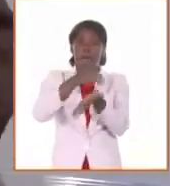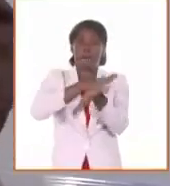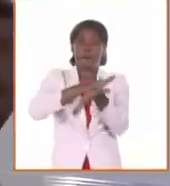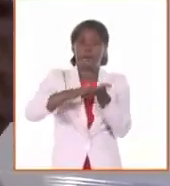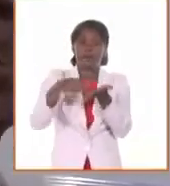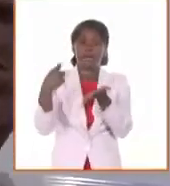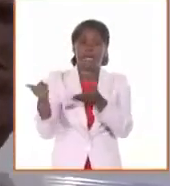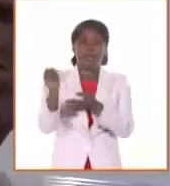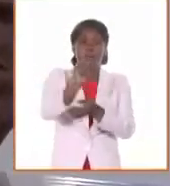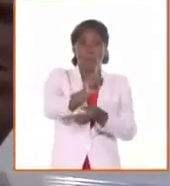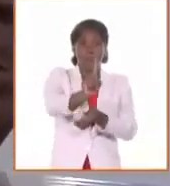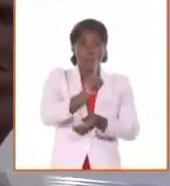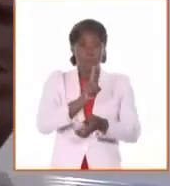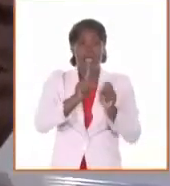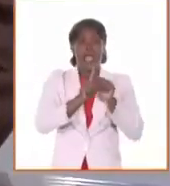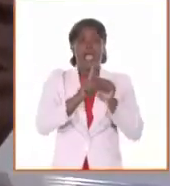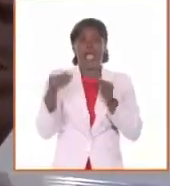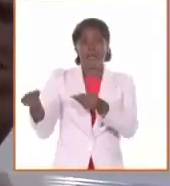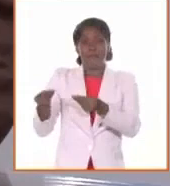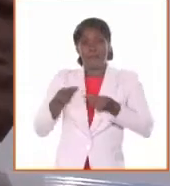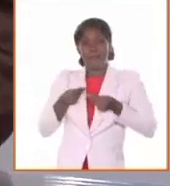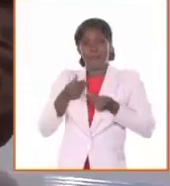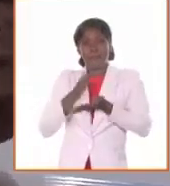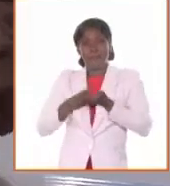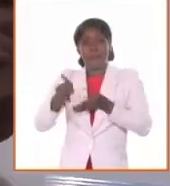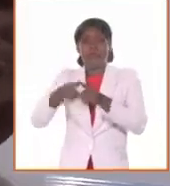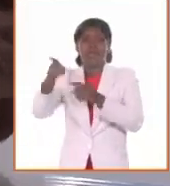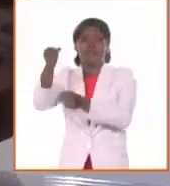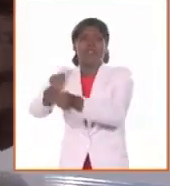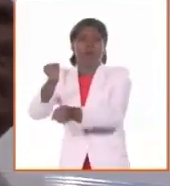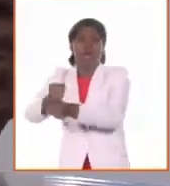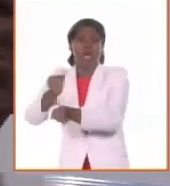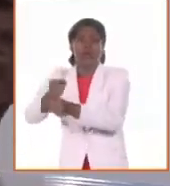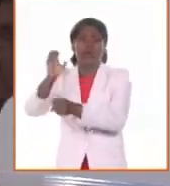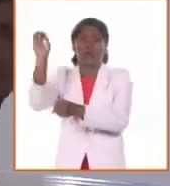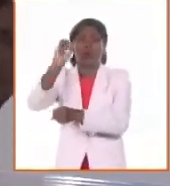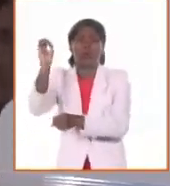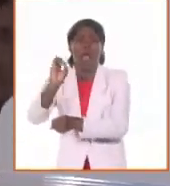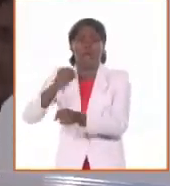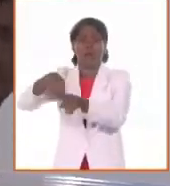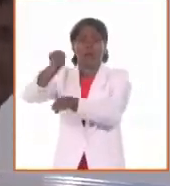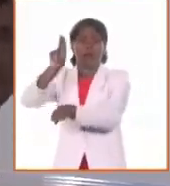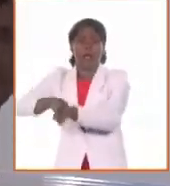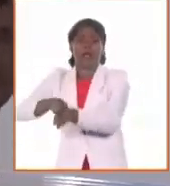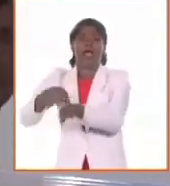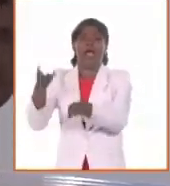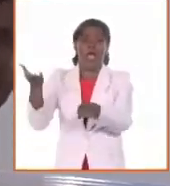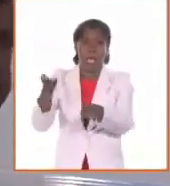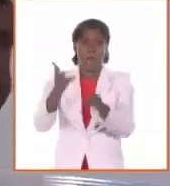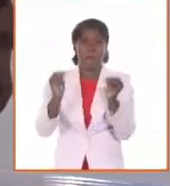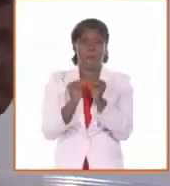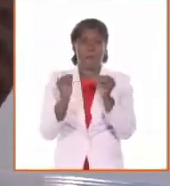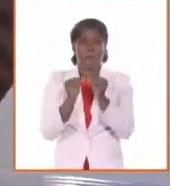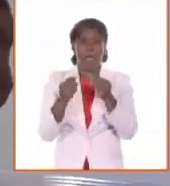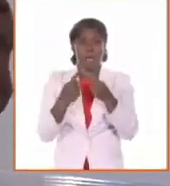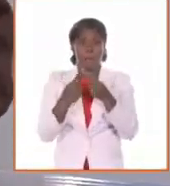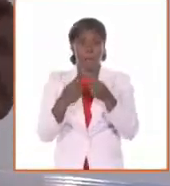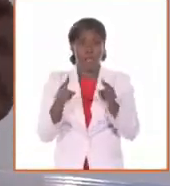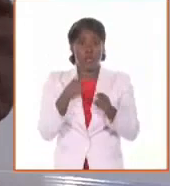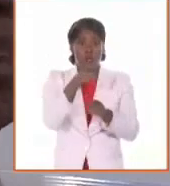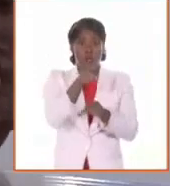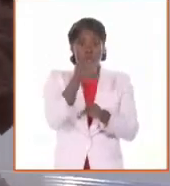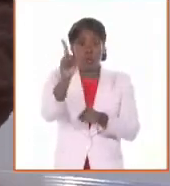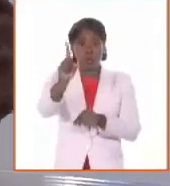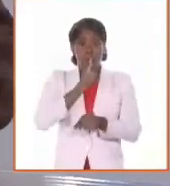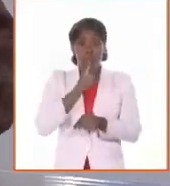interés legítimo y Entonces hasta eso hemos tenido que limitar y establecer usted puede solicitar la certificación suya la que tiene que ver con